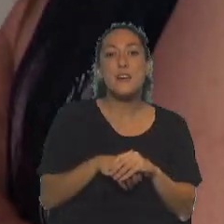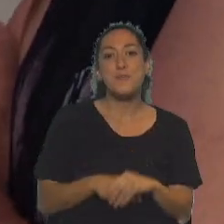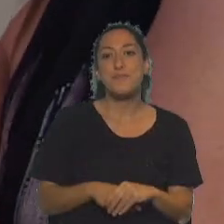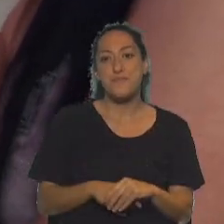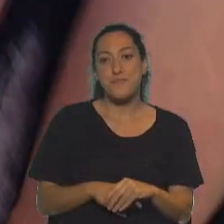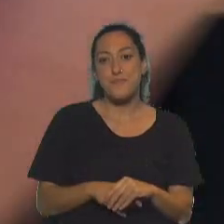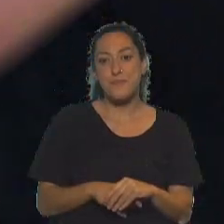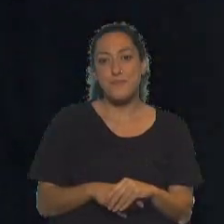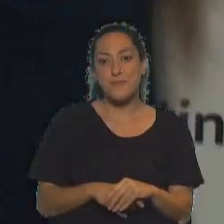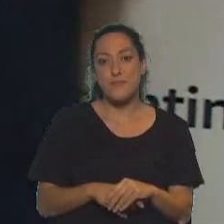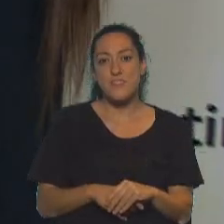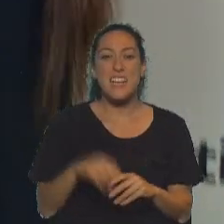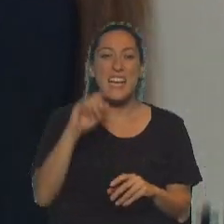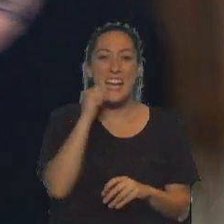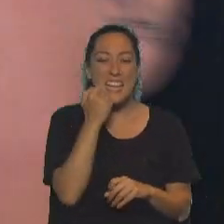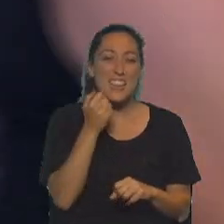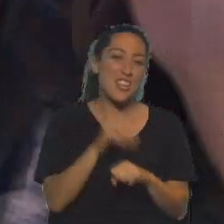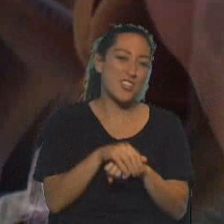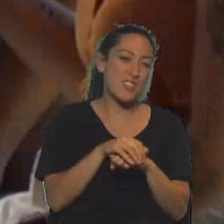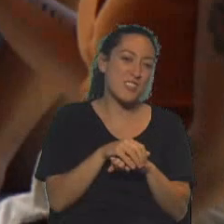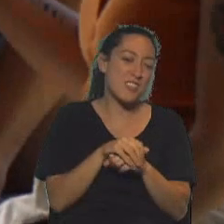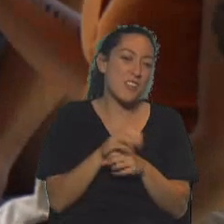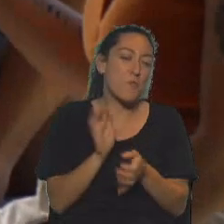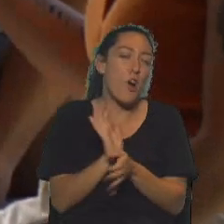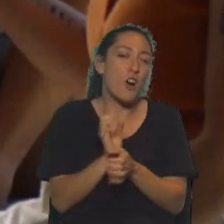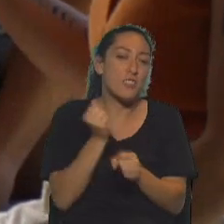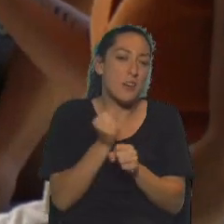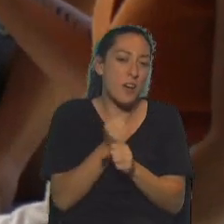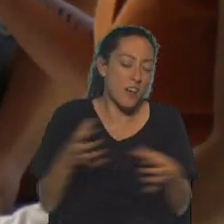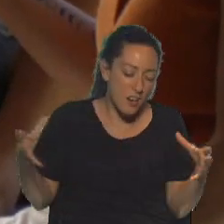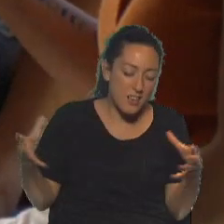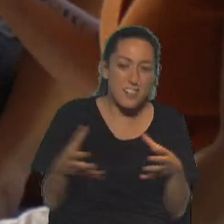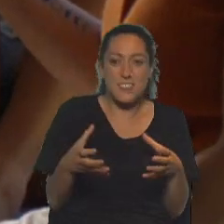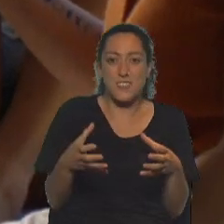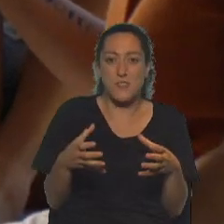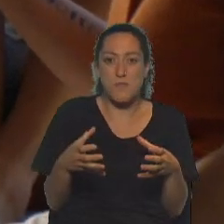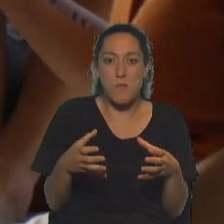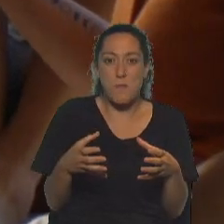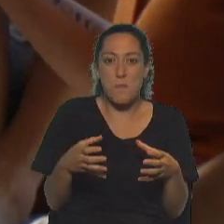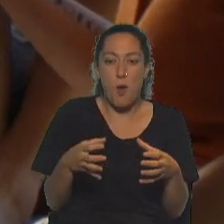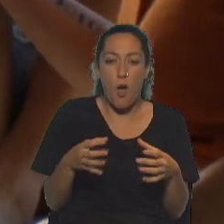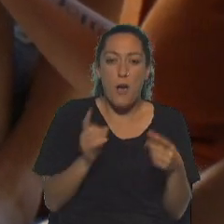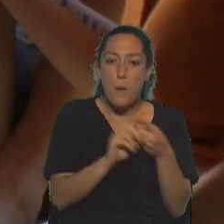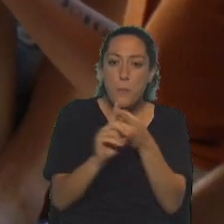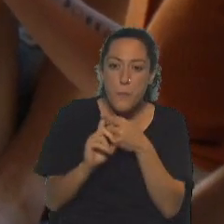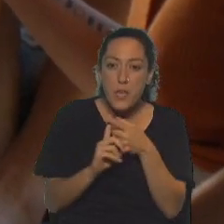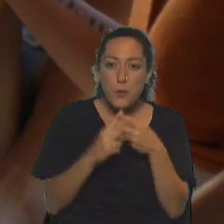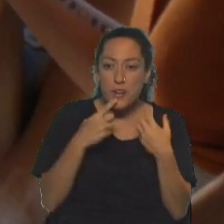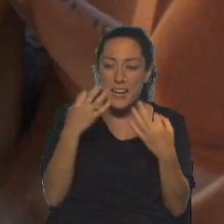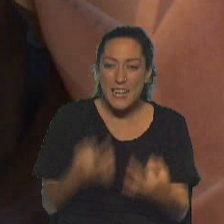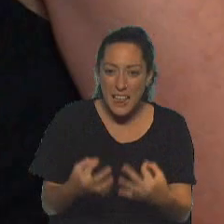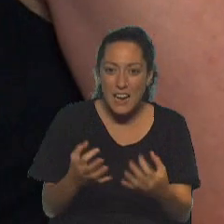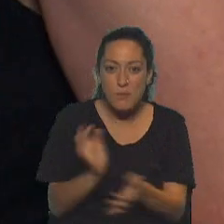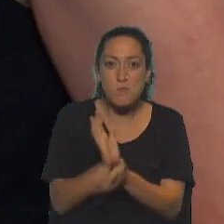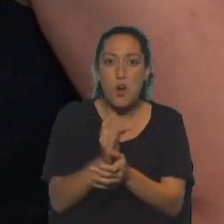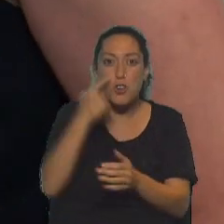pero... Qué lindo que trabajar con alguien que se quiere tanto. Somos un grupo de vínculos reales, de tanta intimidad,